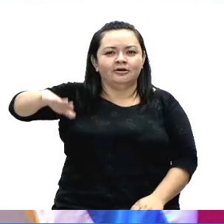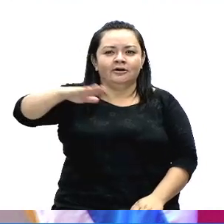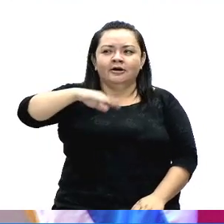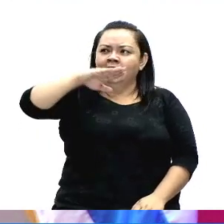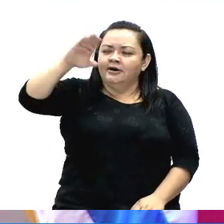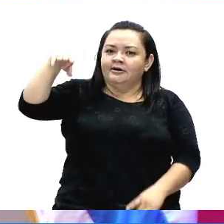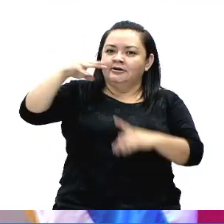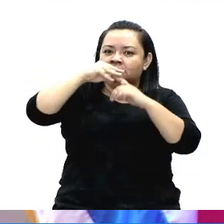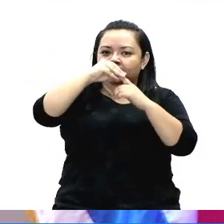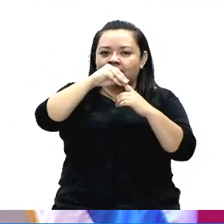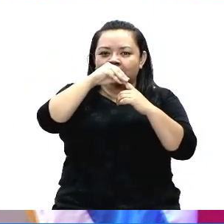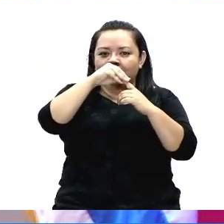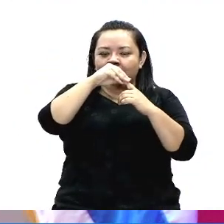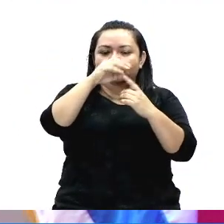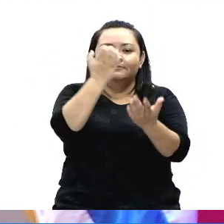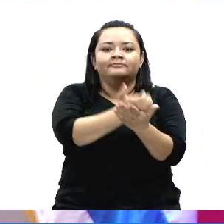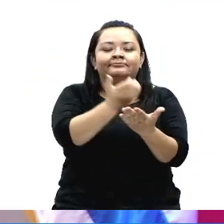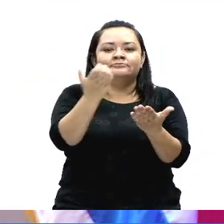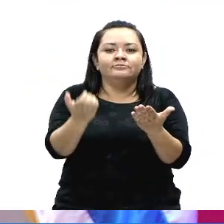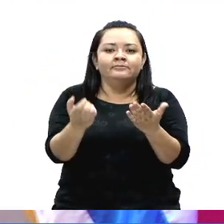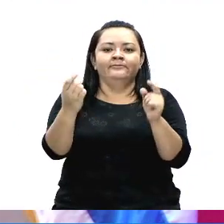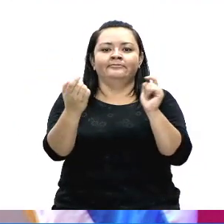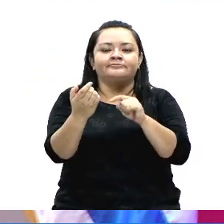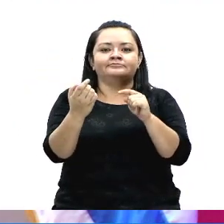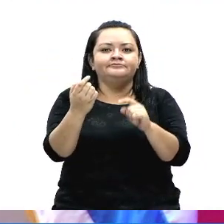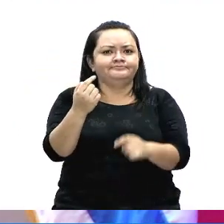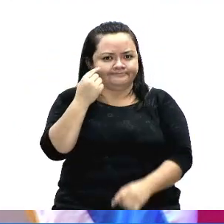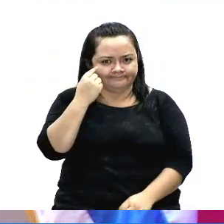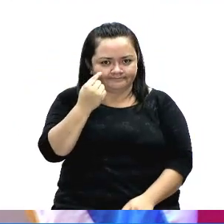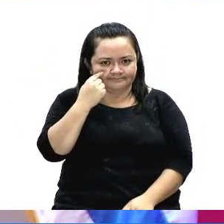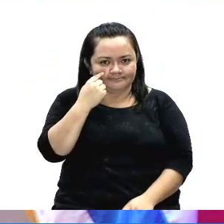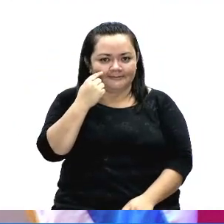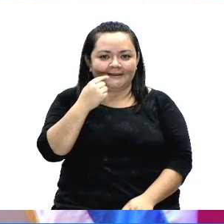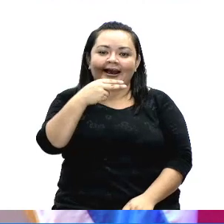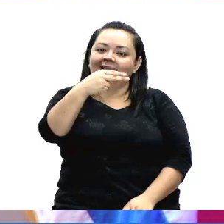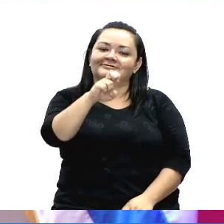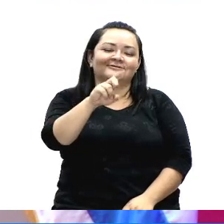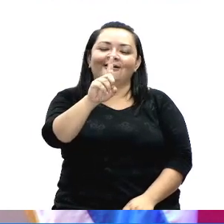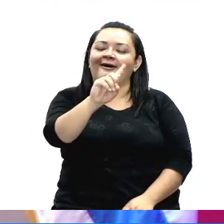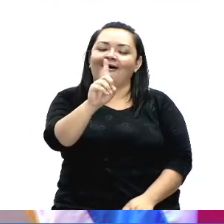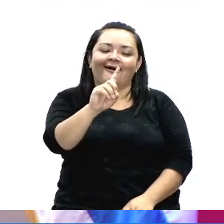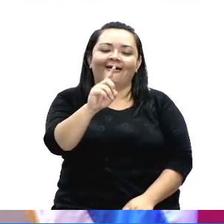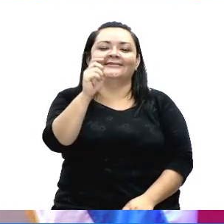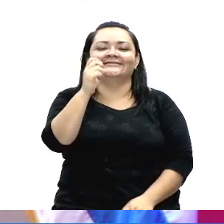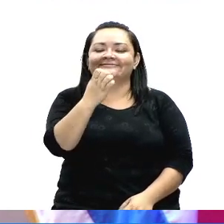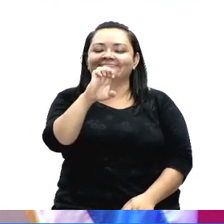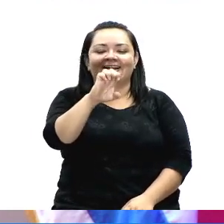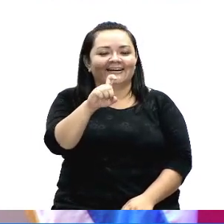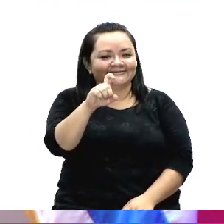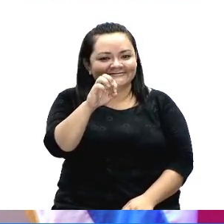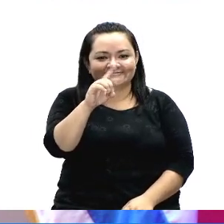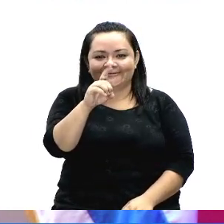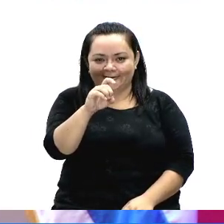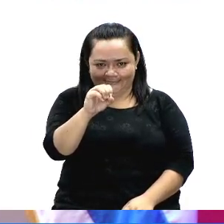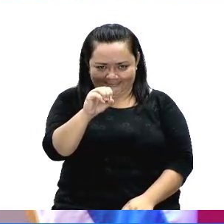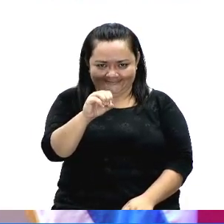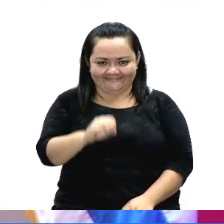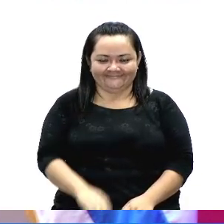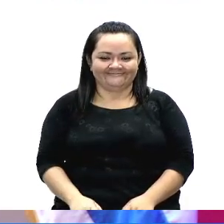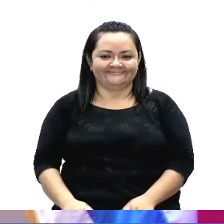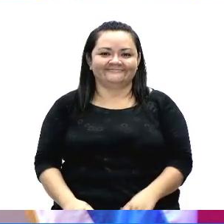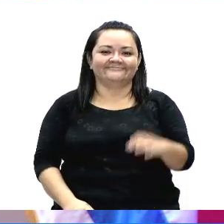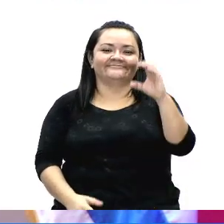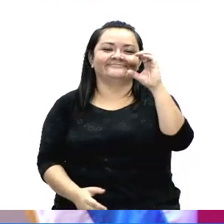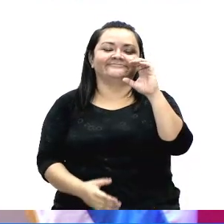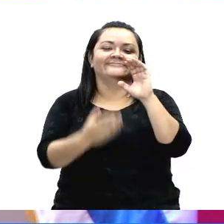bien especial éxodo el segundo libro de la biblia búsquelo sin h por favor hermanos si no lo anda buscando ahí verdad todavía tiene su éxodo